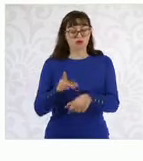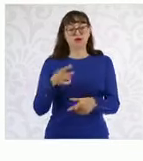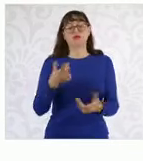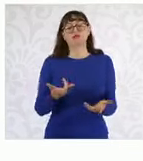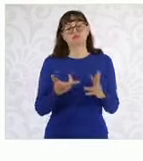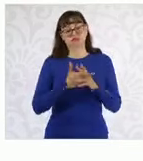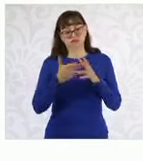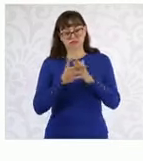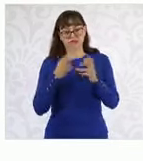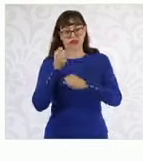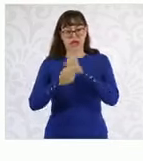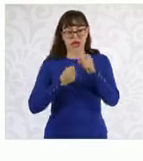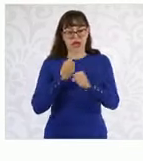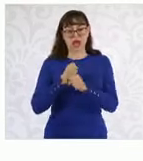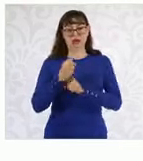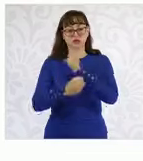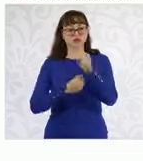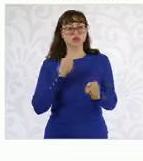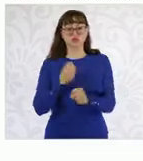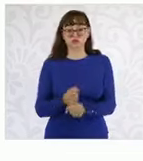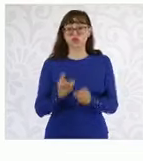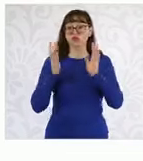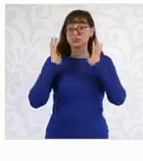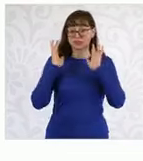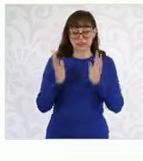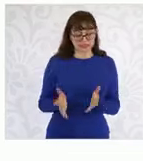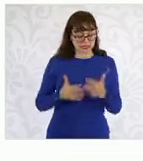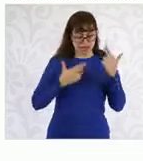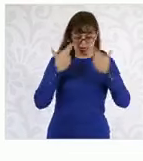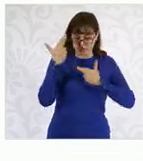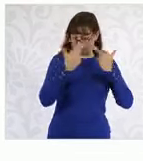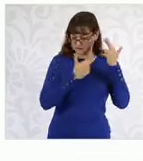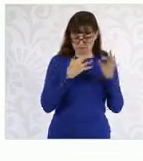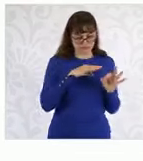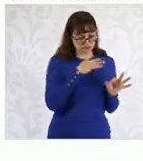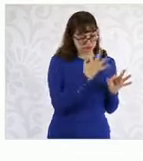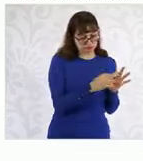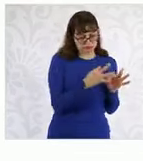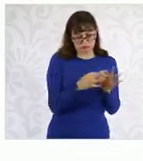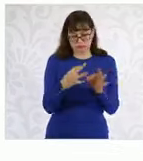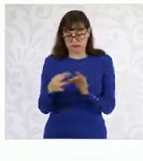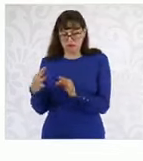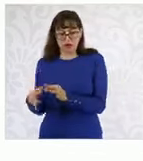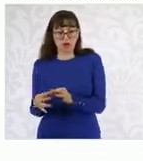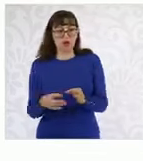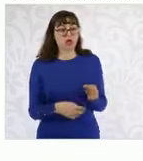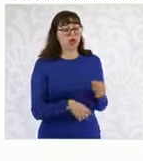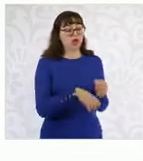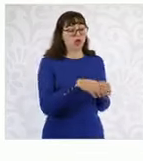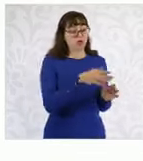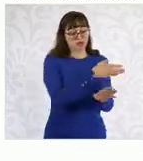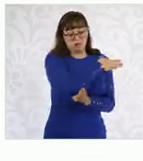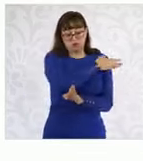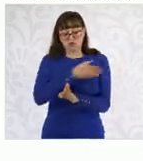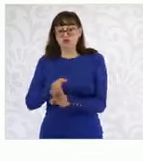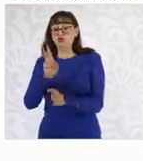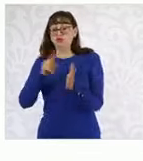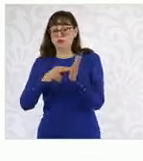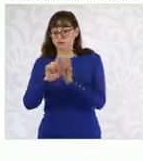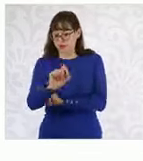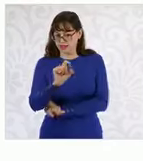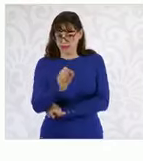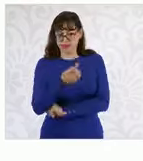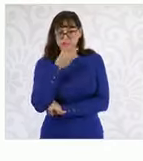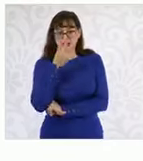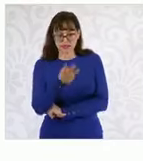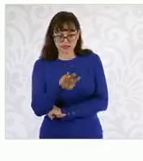si analizamos las cifras ya cotejadas y publicadas por el INEGI hasta 2023, se identifica también